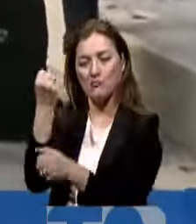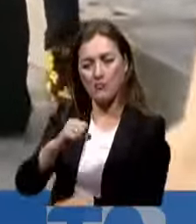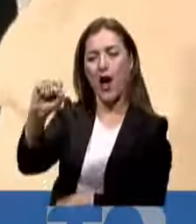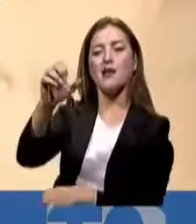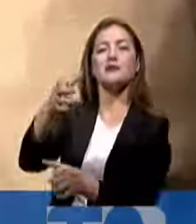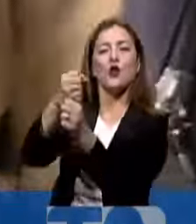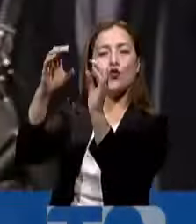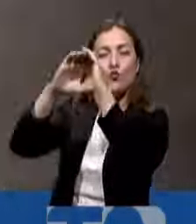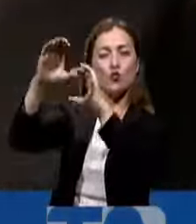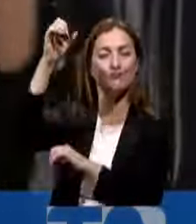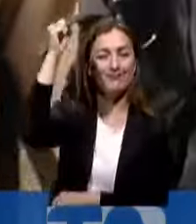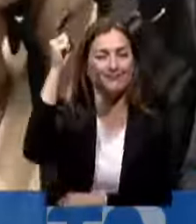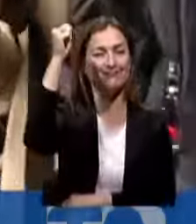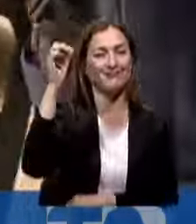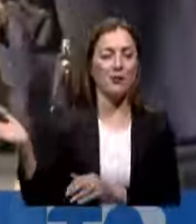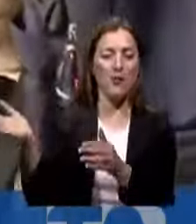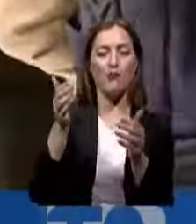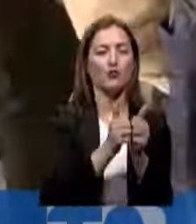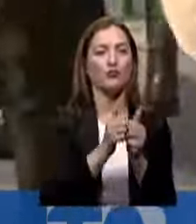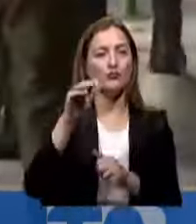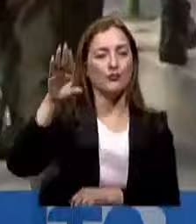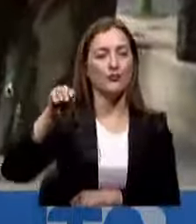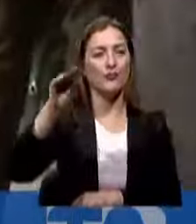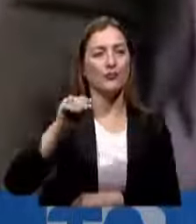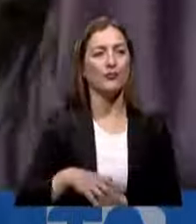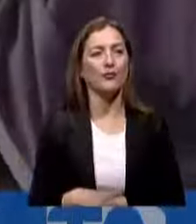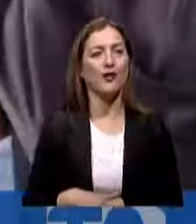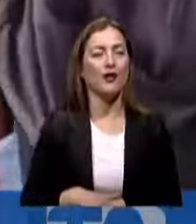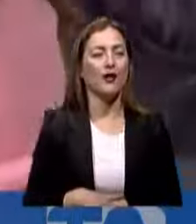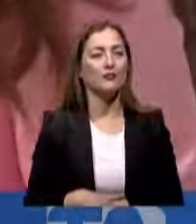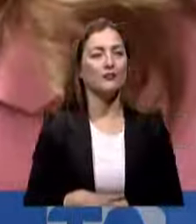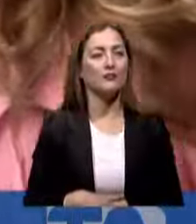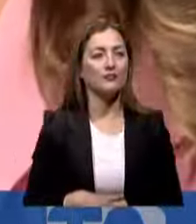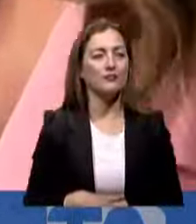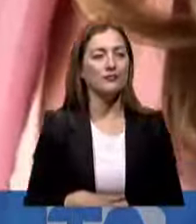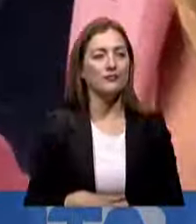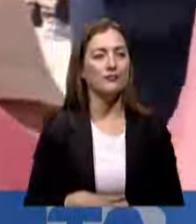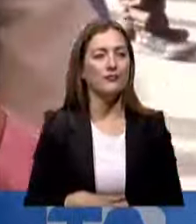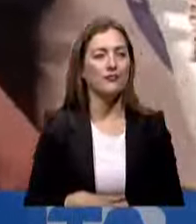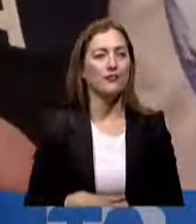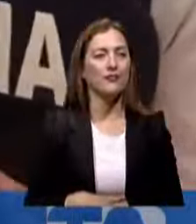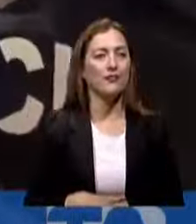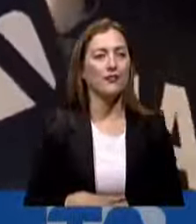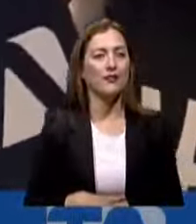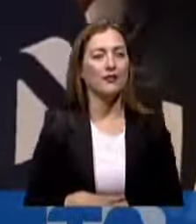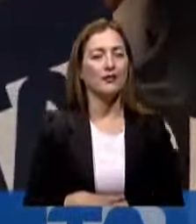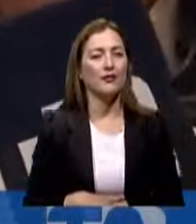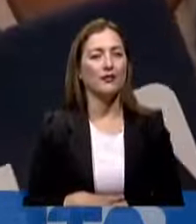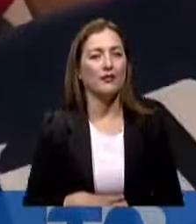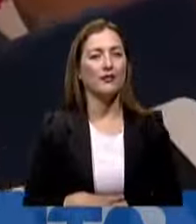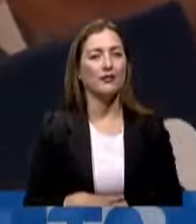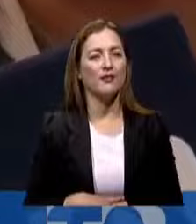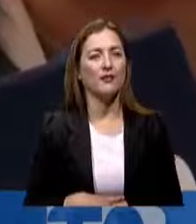Viajando Seguros. Quiero que Paquita me acompañe, vamos a ver si puede hablar un poquito. ¿Cuál sería la recomendación en el transporte público? ¡Wow!